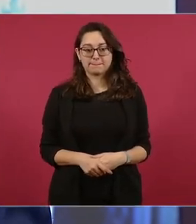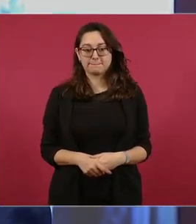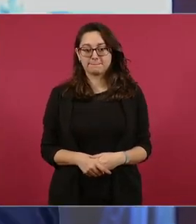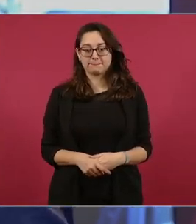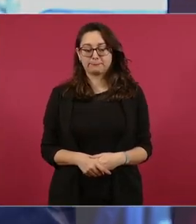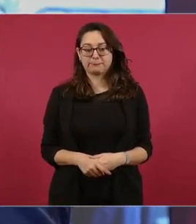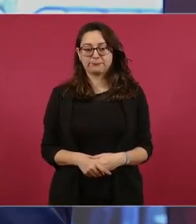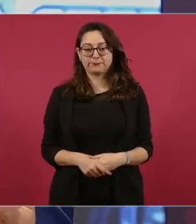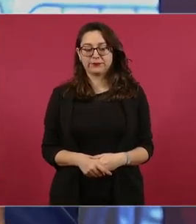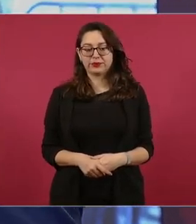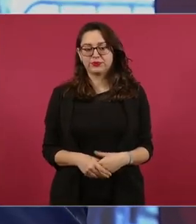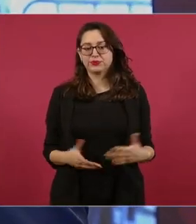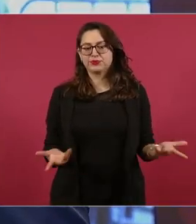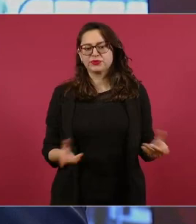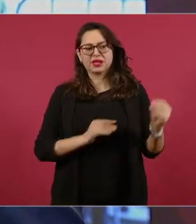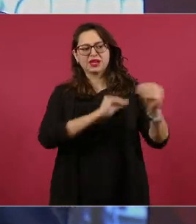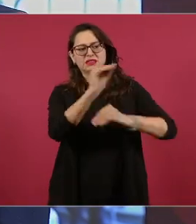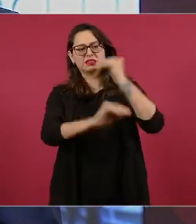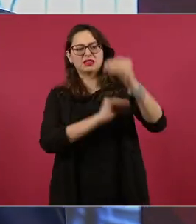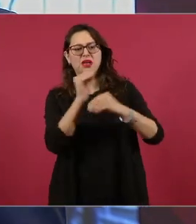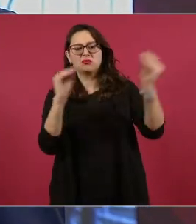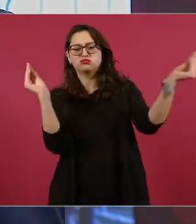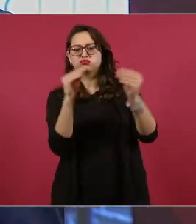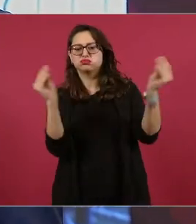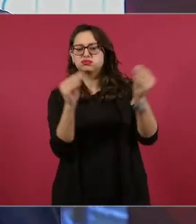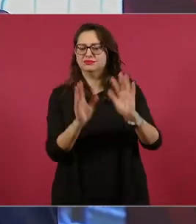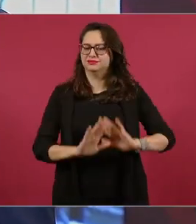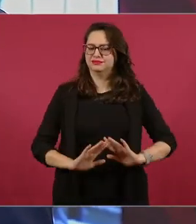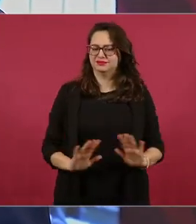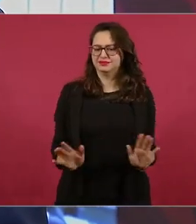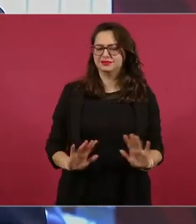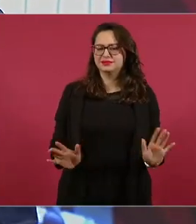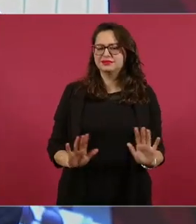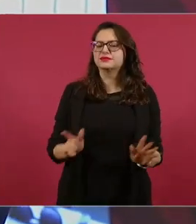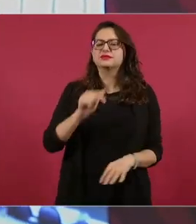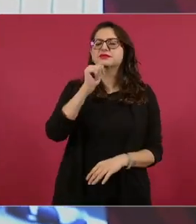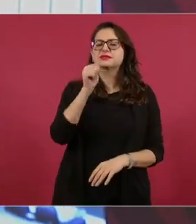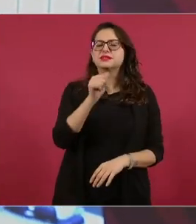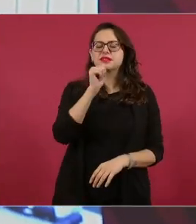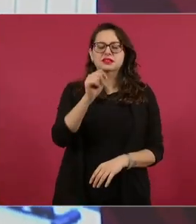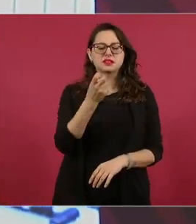de ninguna manera es un pleito. Es nada más